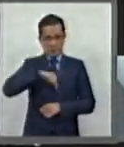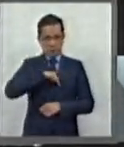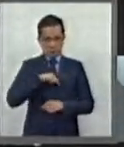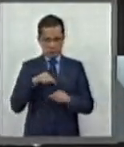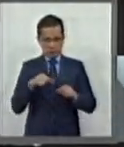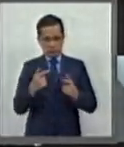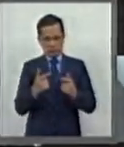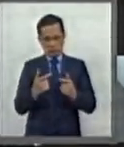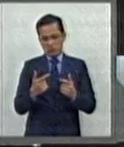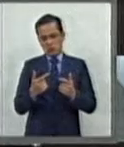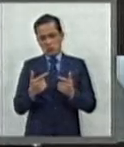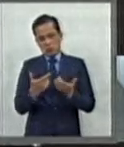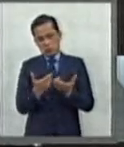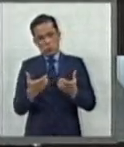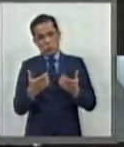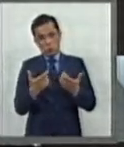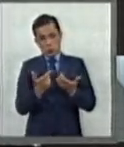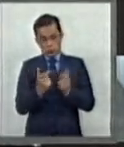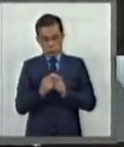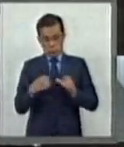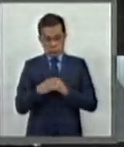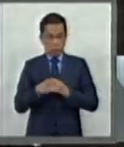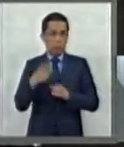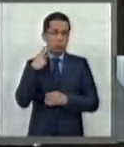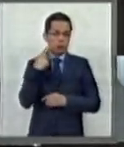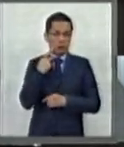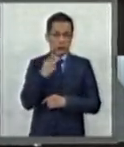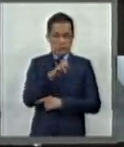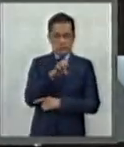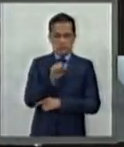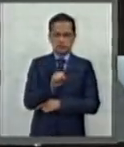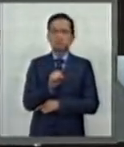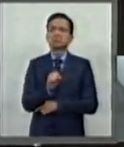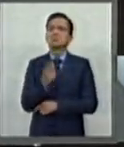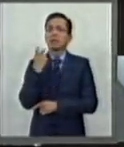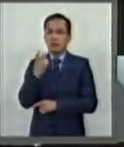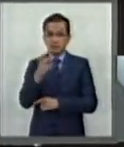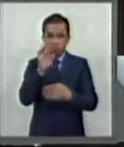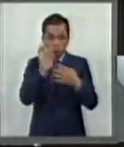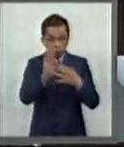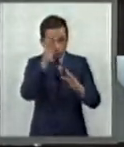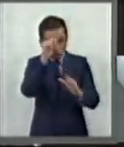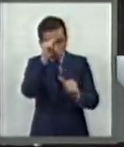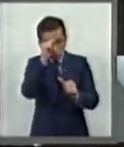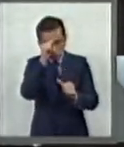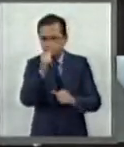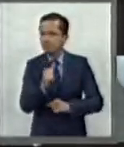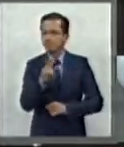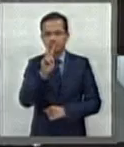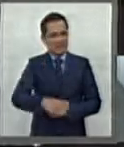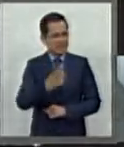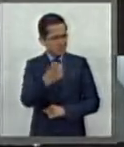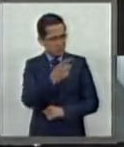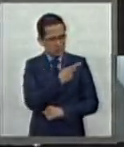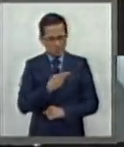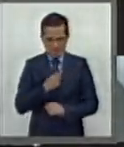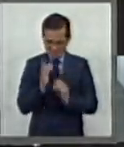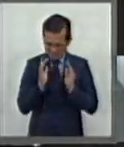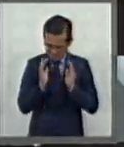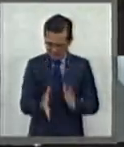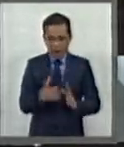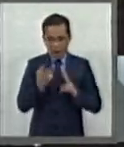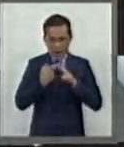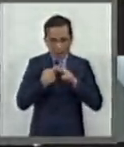el contenido de la proposición con punto de acuerdo que ahora nos ocupa merece ser el inicio de un